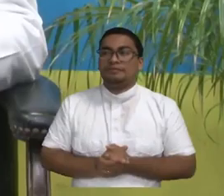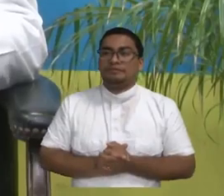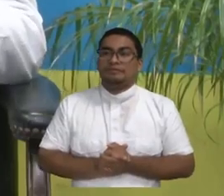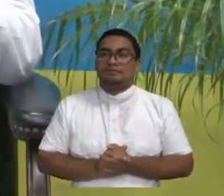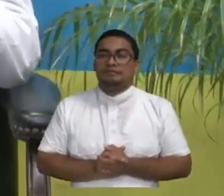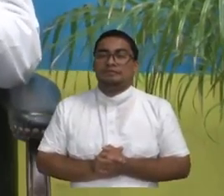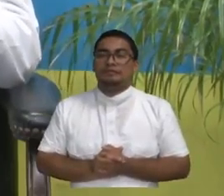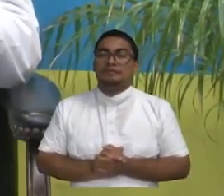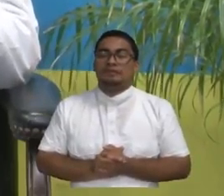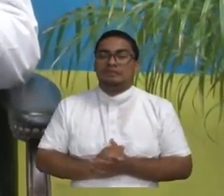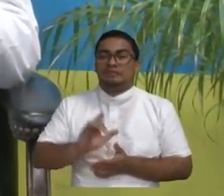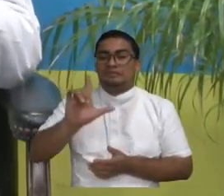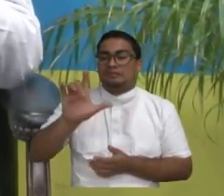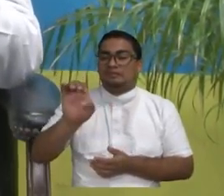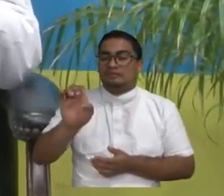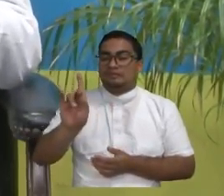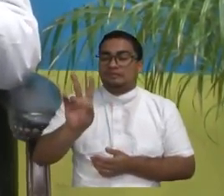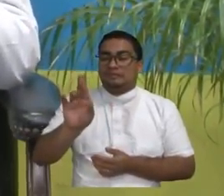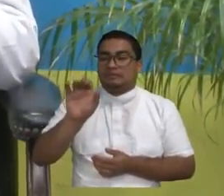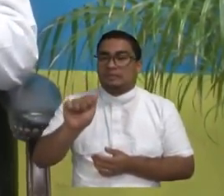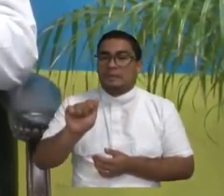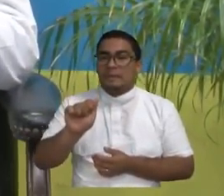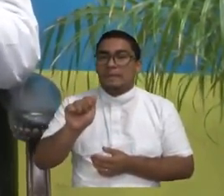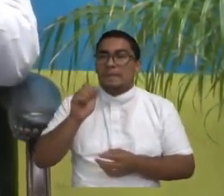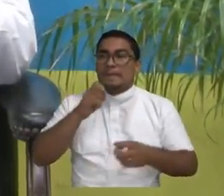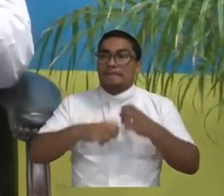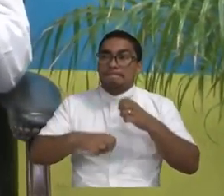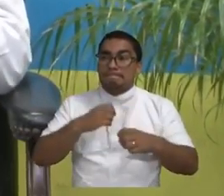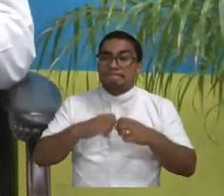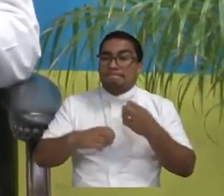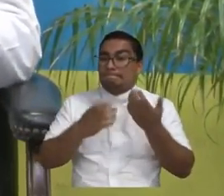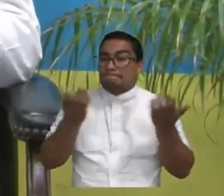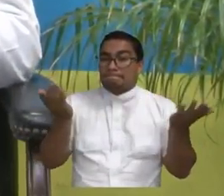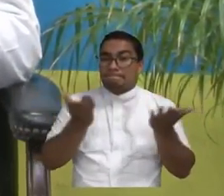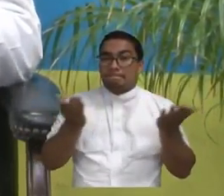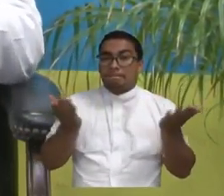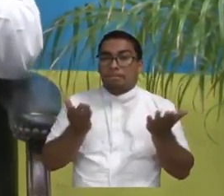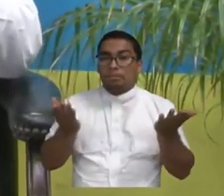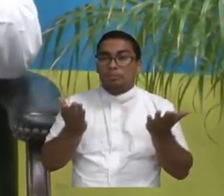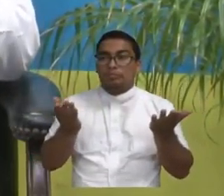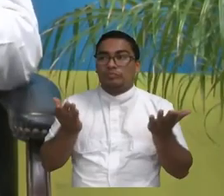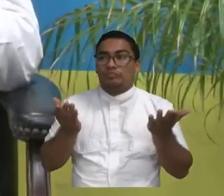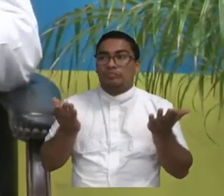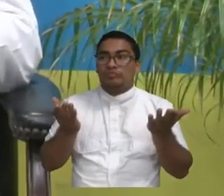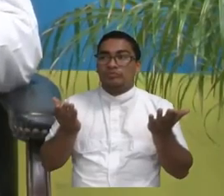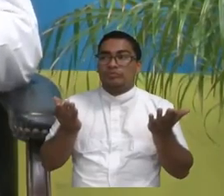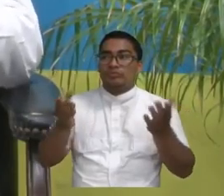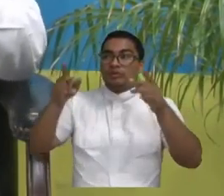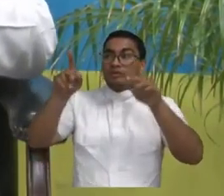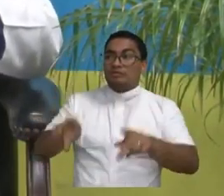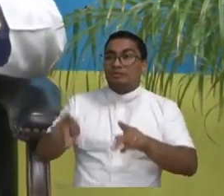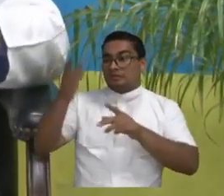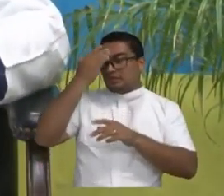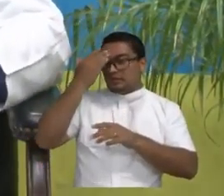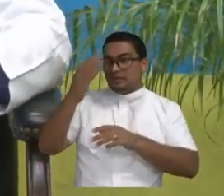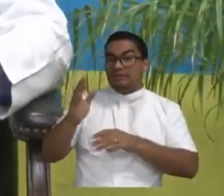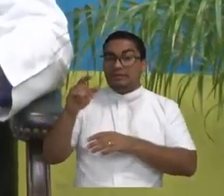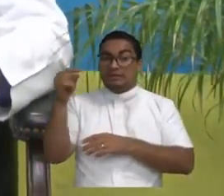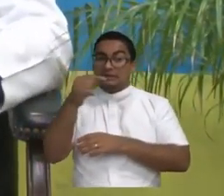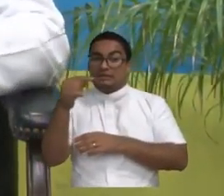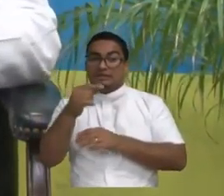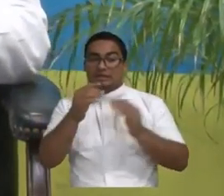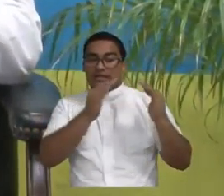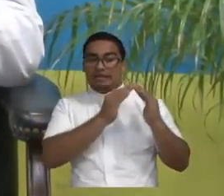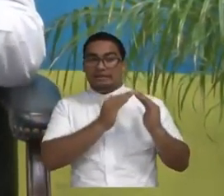lepra, tenemos ese problemita, ese estigma que tenemos, que si el paciente se da cuenta, el vecino se da cuenta que el otro